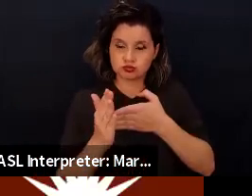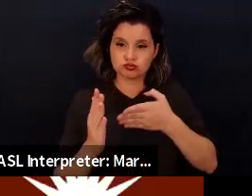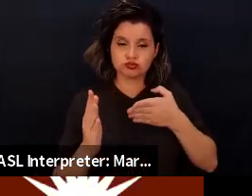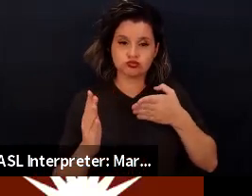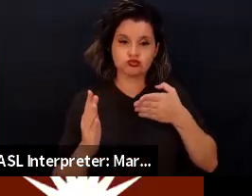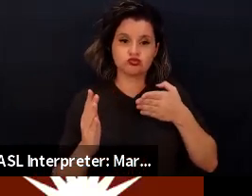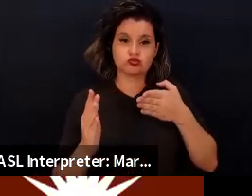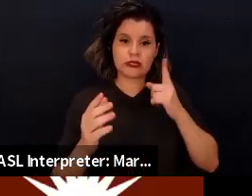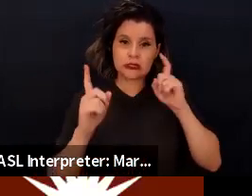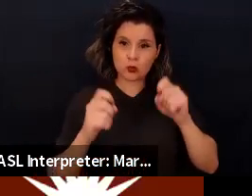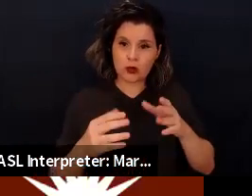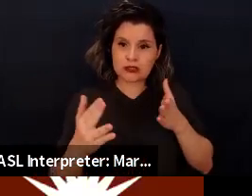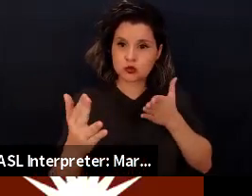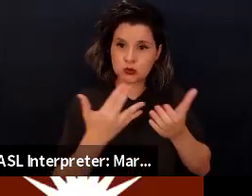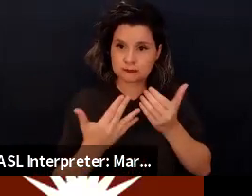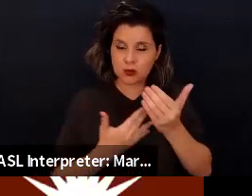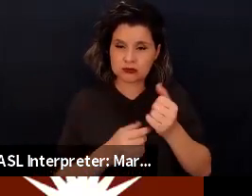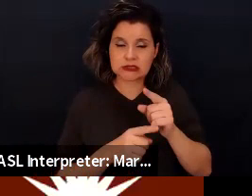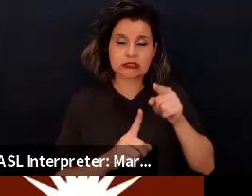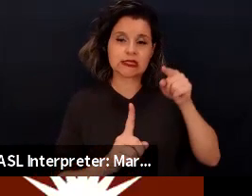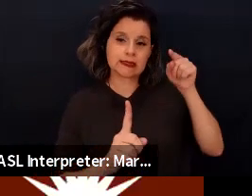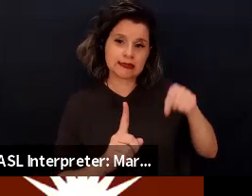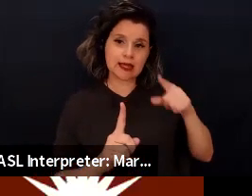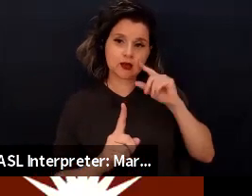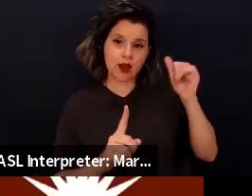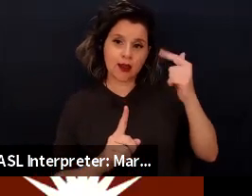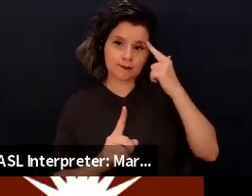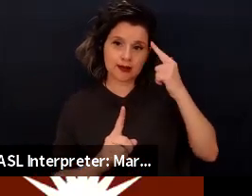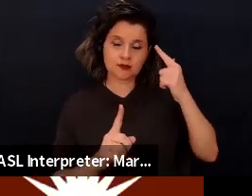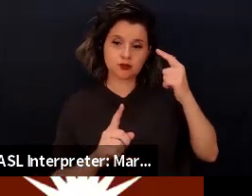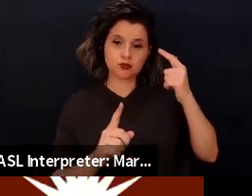transparencia, especialmente que el gobierno rinda